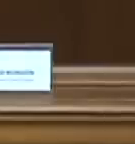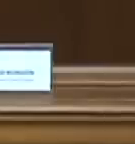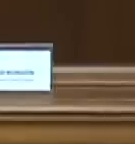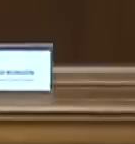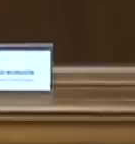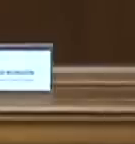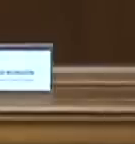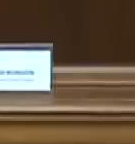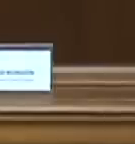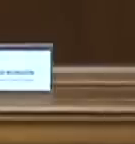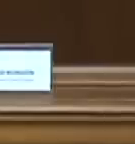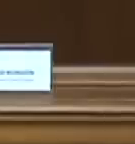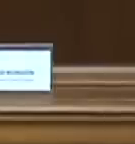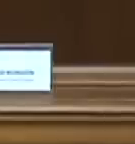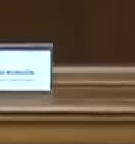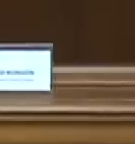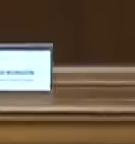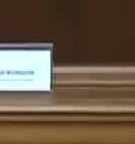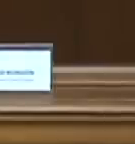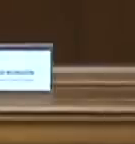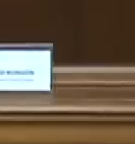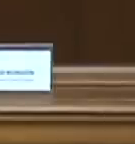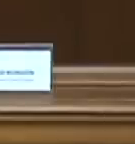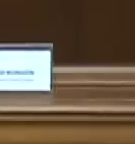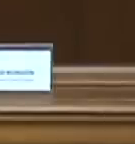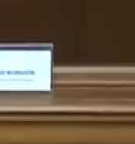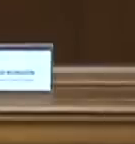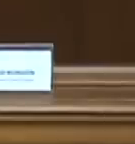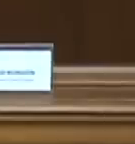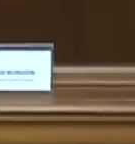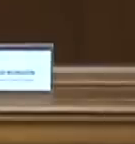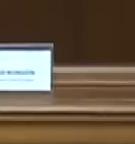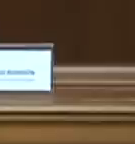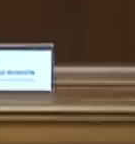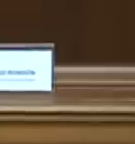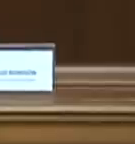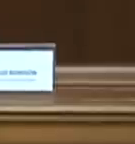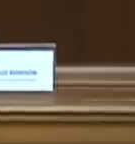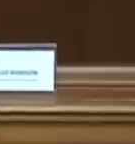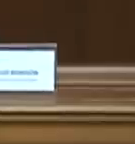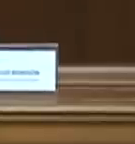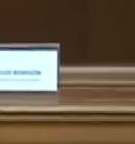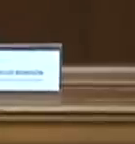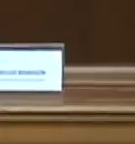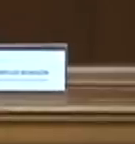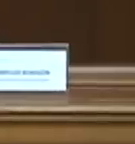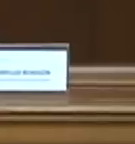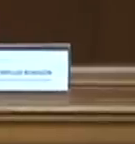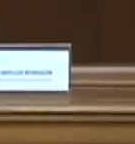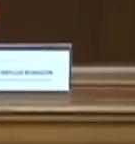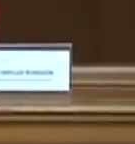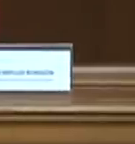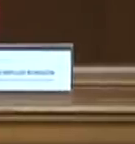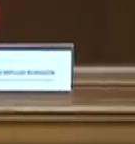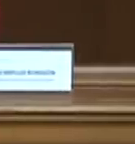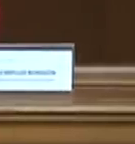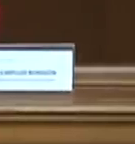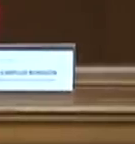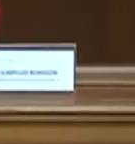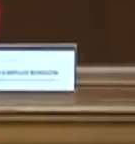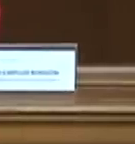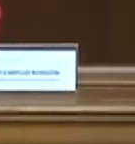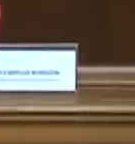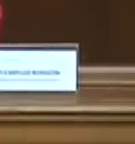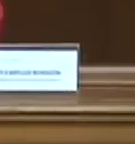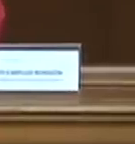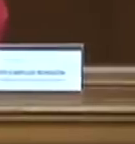venezolanos, donde se analizaron las actuaciones del gobierno de Guyana en los últimos años, en el sentido de acabar con el acuerdo de